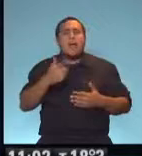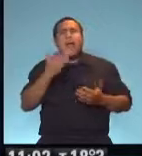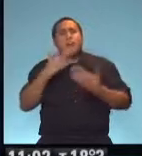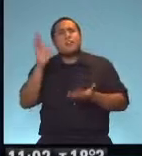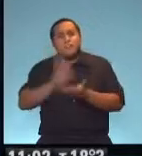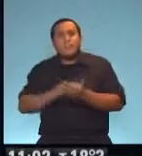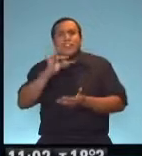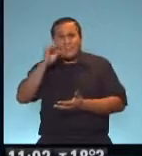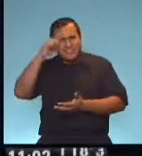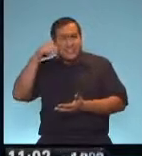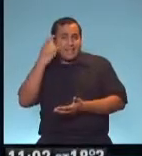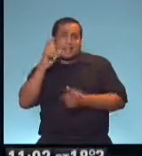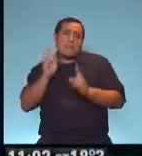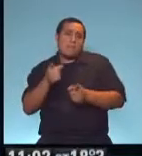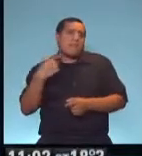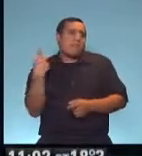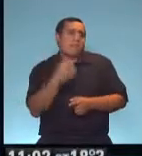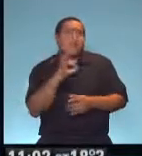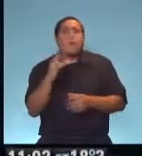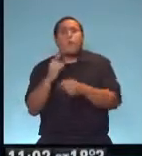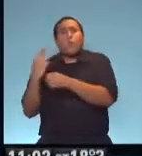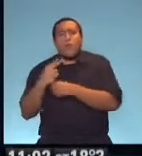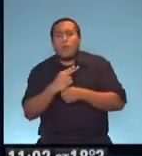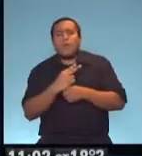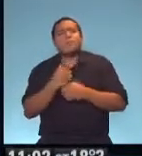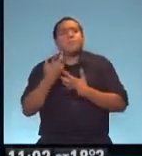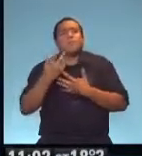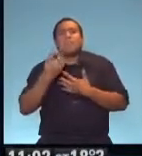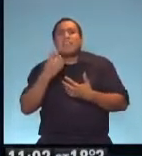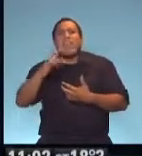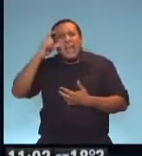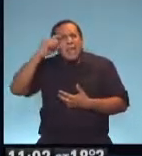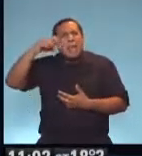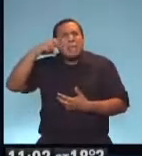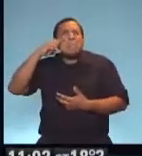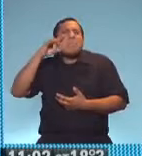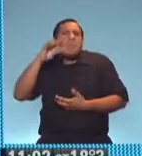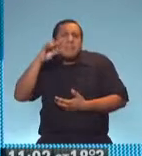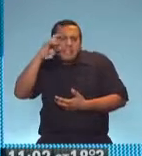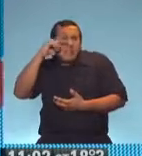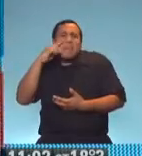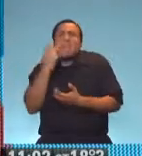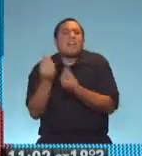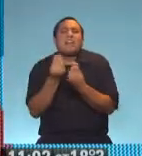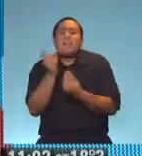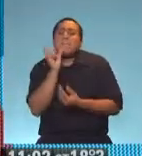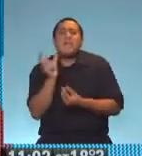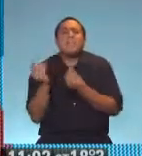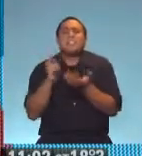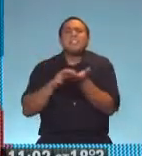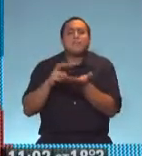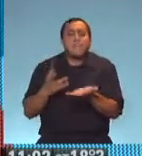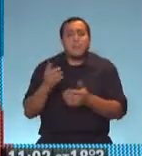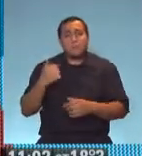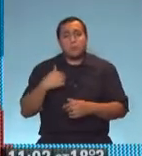de prevención que es muy importante. Sin dudas. Cuando hablamos de epidemiología, la gente dice, ¿qué es la epidemiología? Sí, bueno, un poco yo